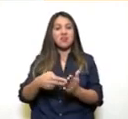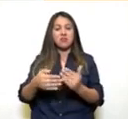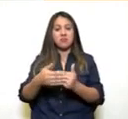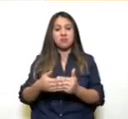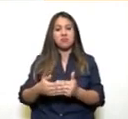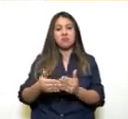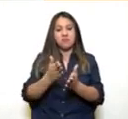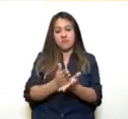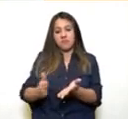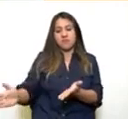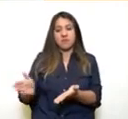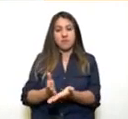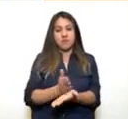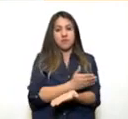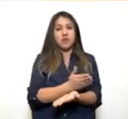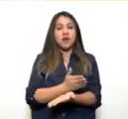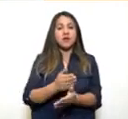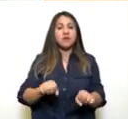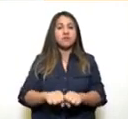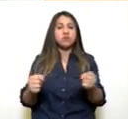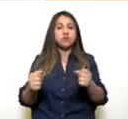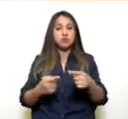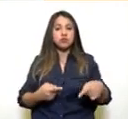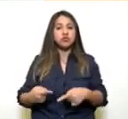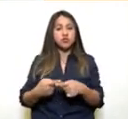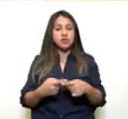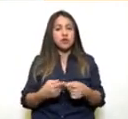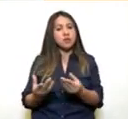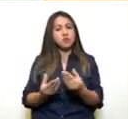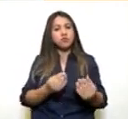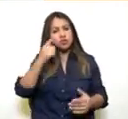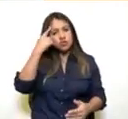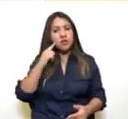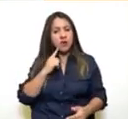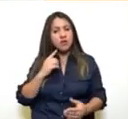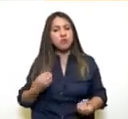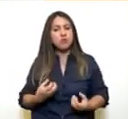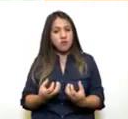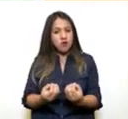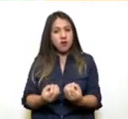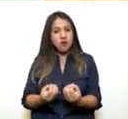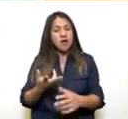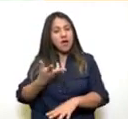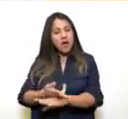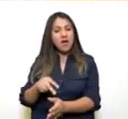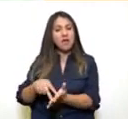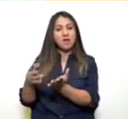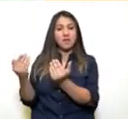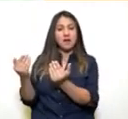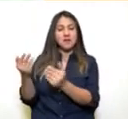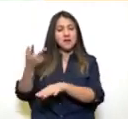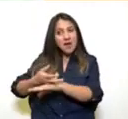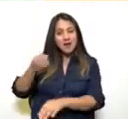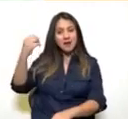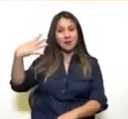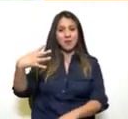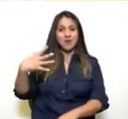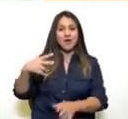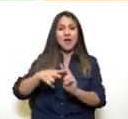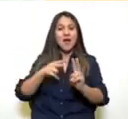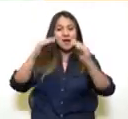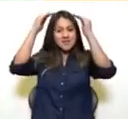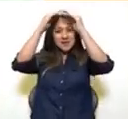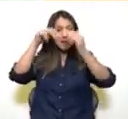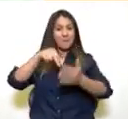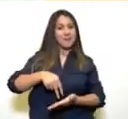producido esta fractura social que tanto daño nos ha hecho pero hay esperanza hay luz hay niñas que hacen vale hay